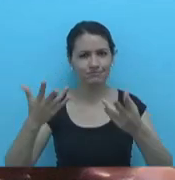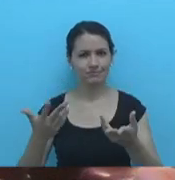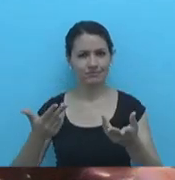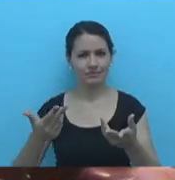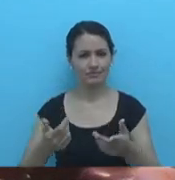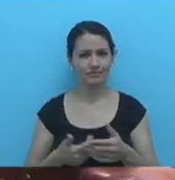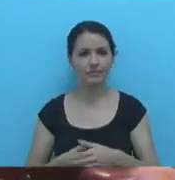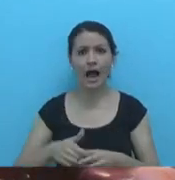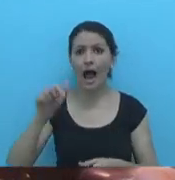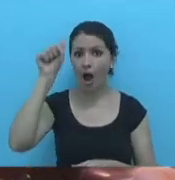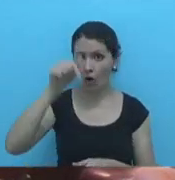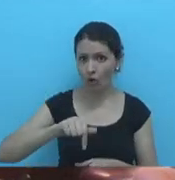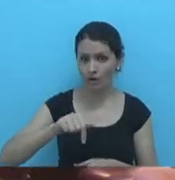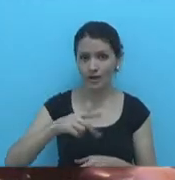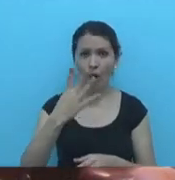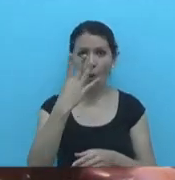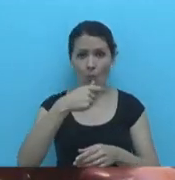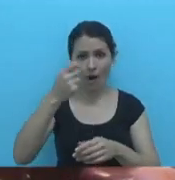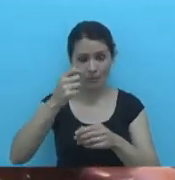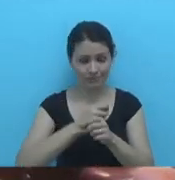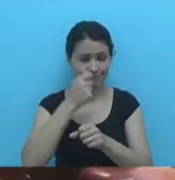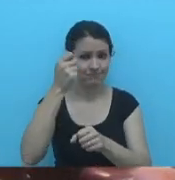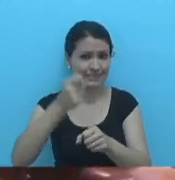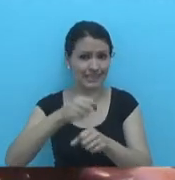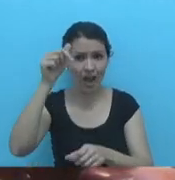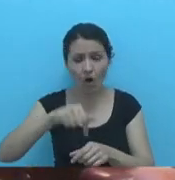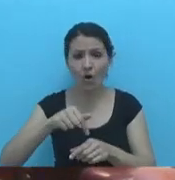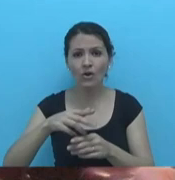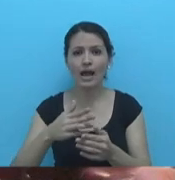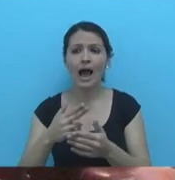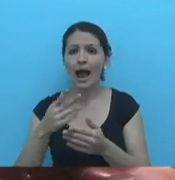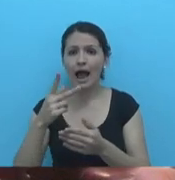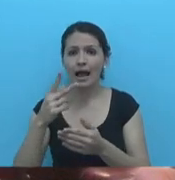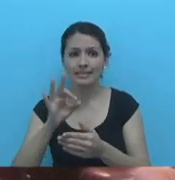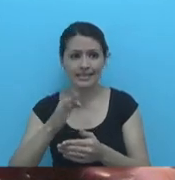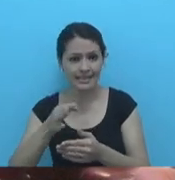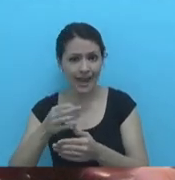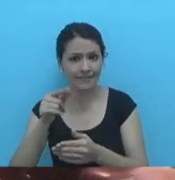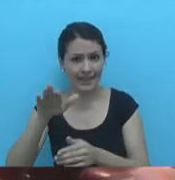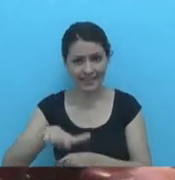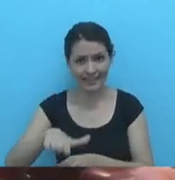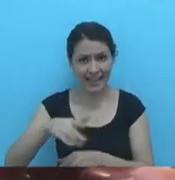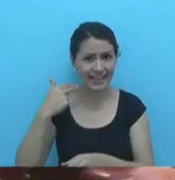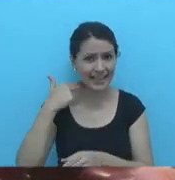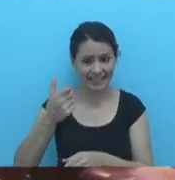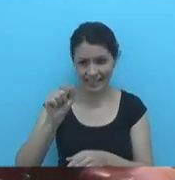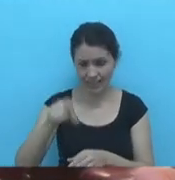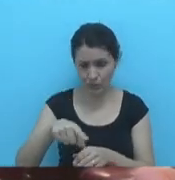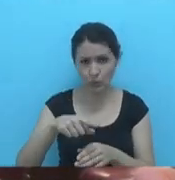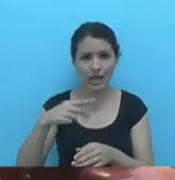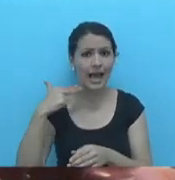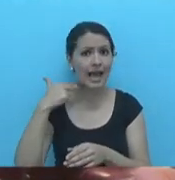recién ahora, después de 4 meses, se supo que Alma es hija de Valdés, el único imputado y el